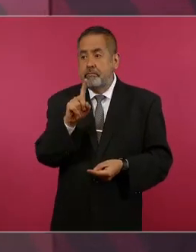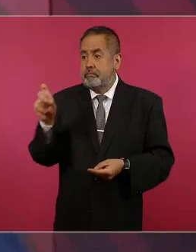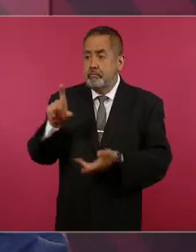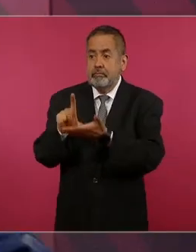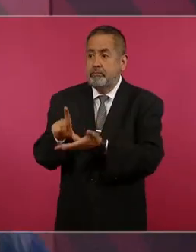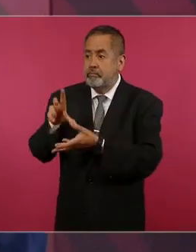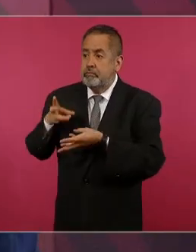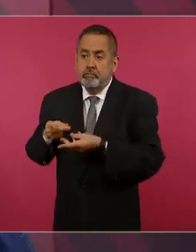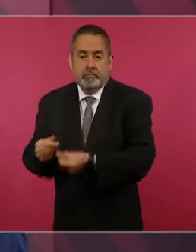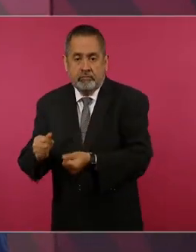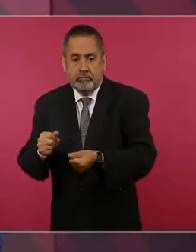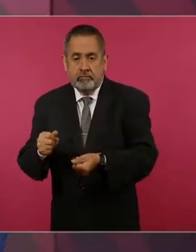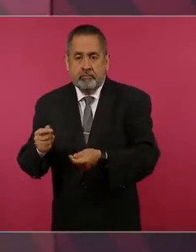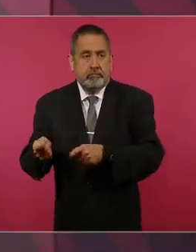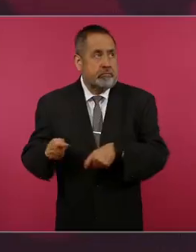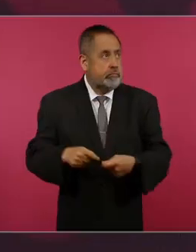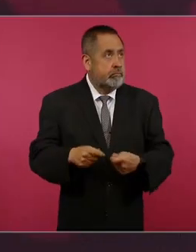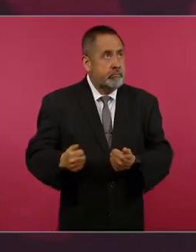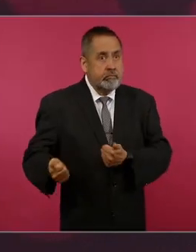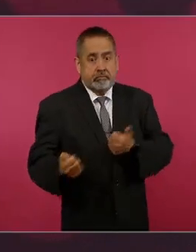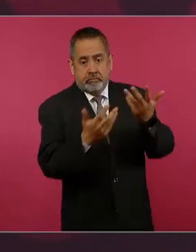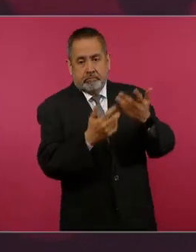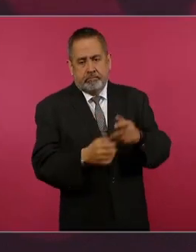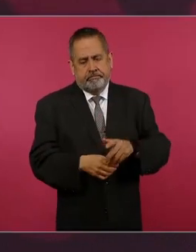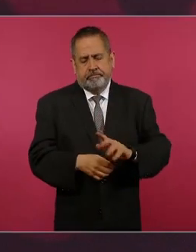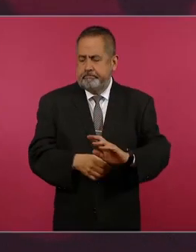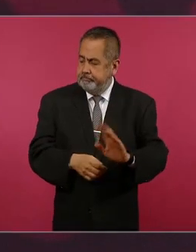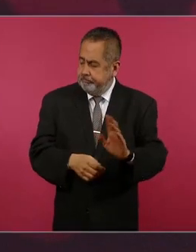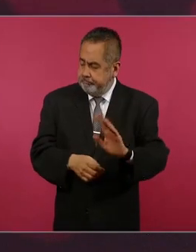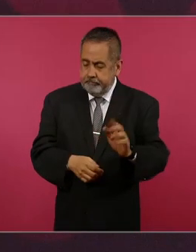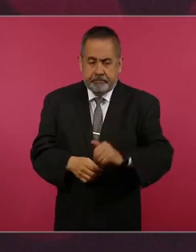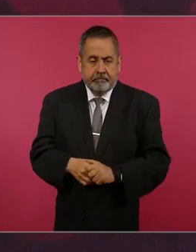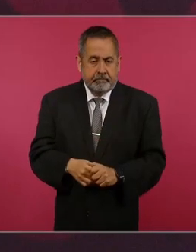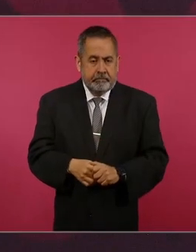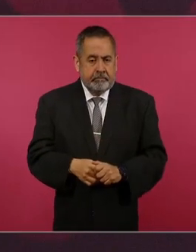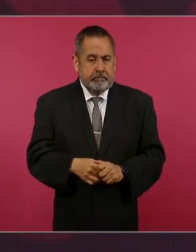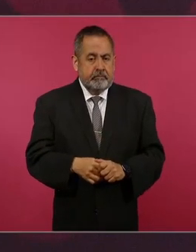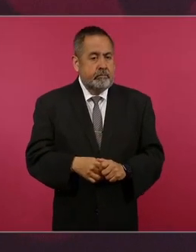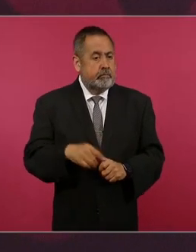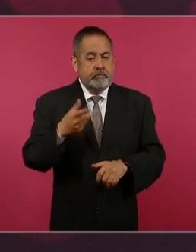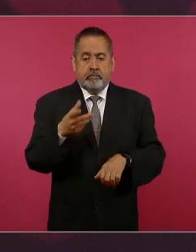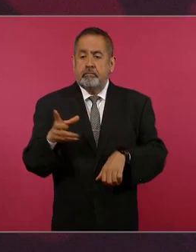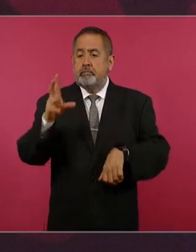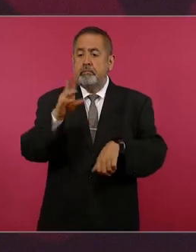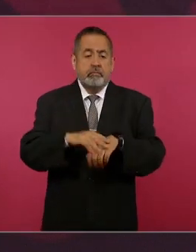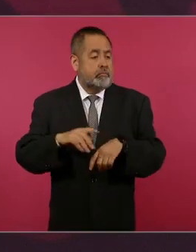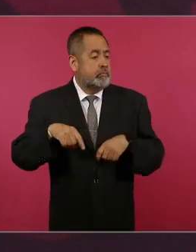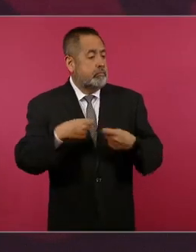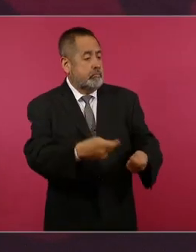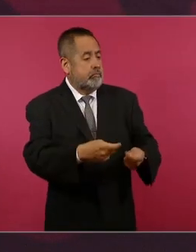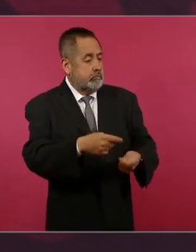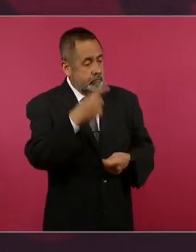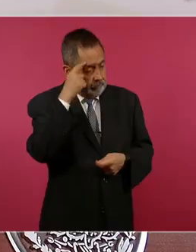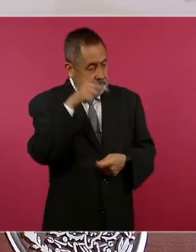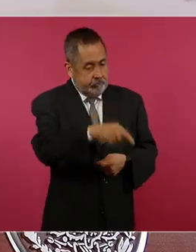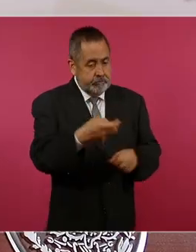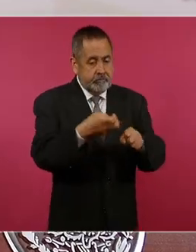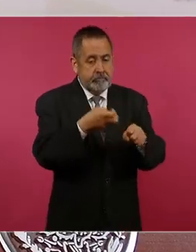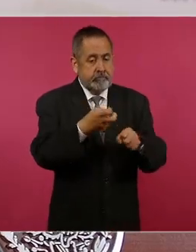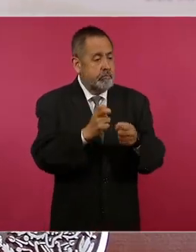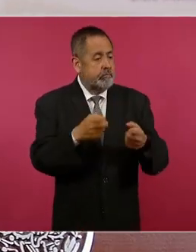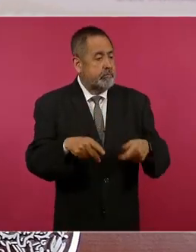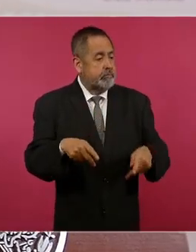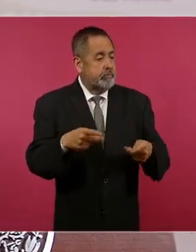Y ni siquiera se entregaban las concesiones para que la cerveza se